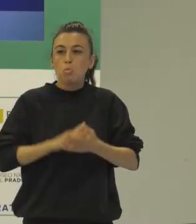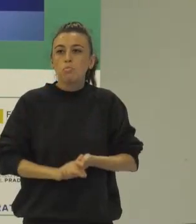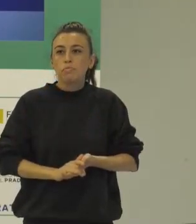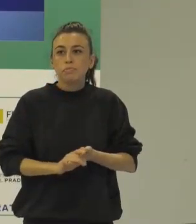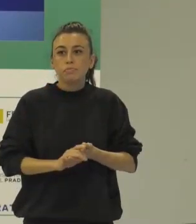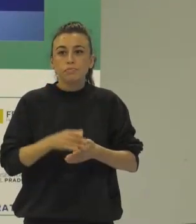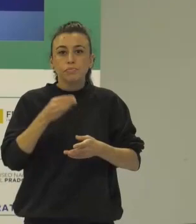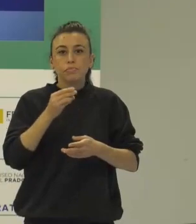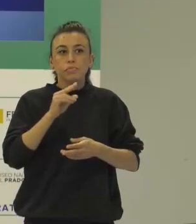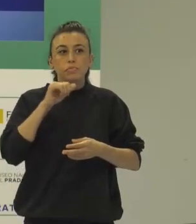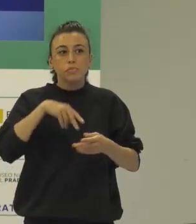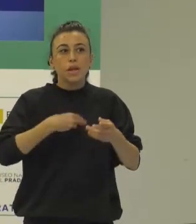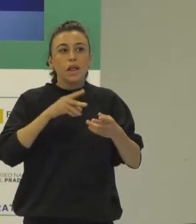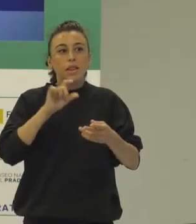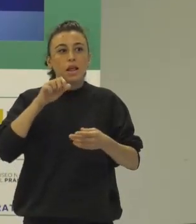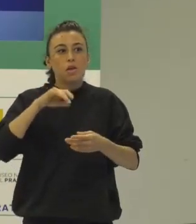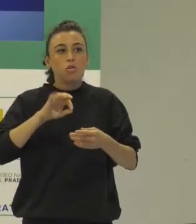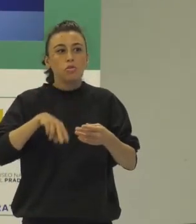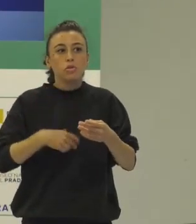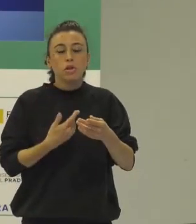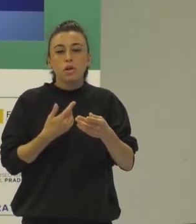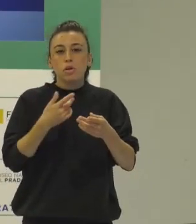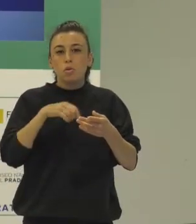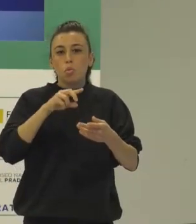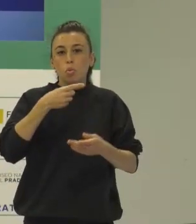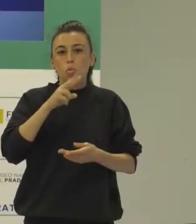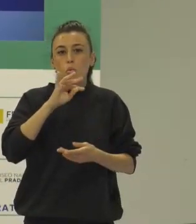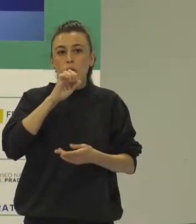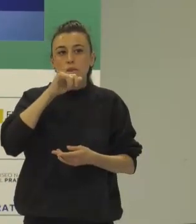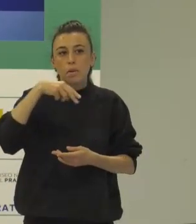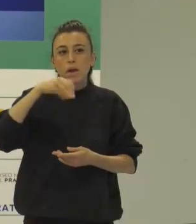Es historiadora feminista guatemalteca, directora de la agencia de noticias